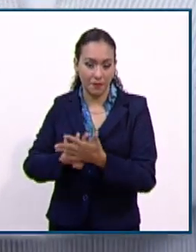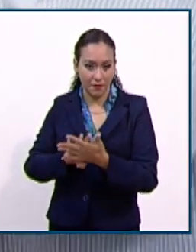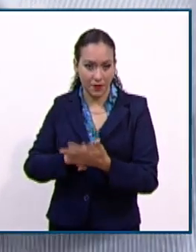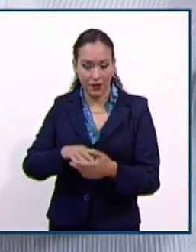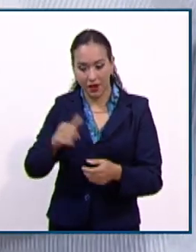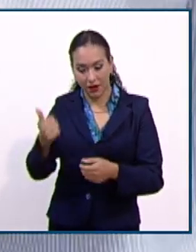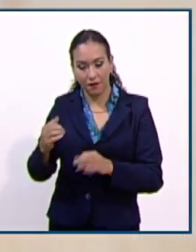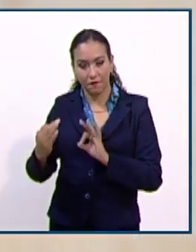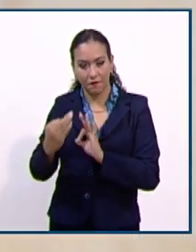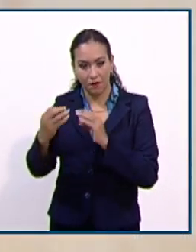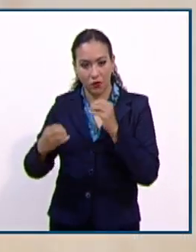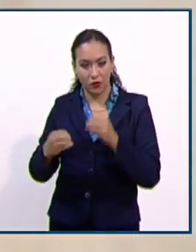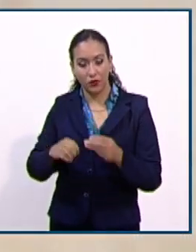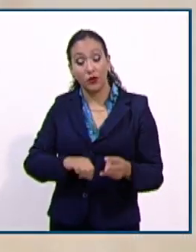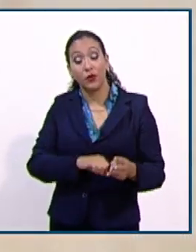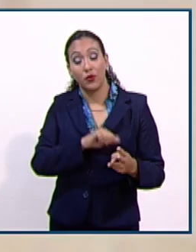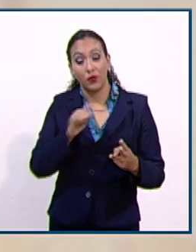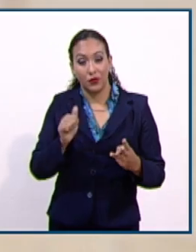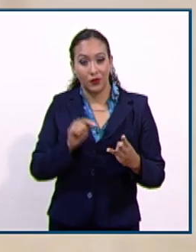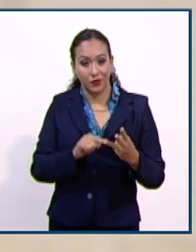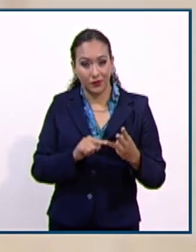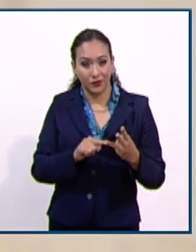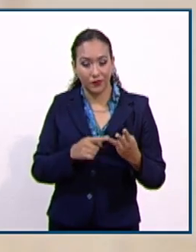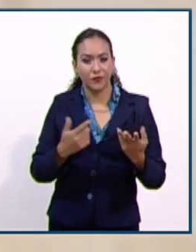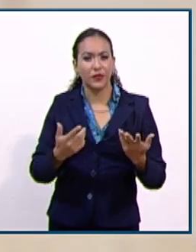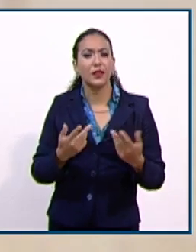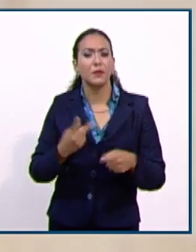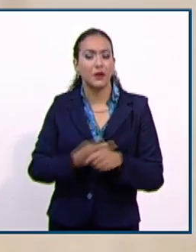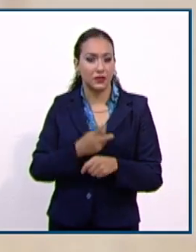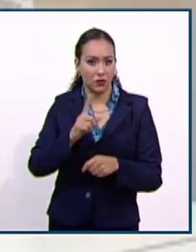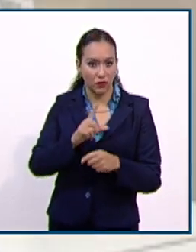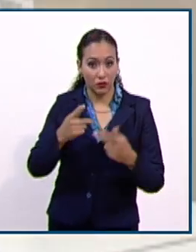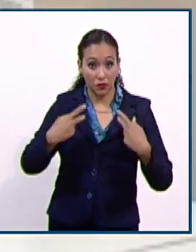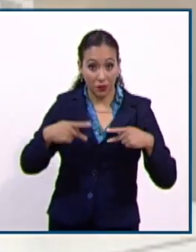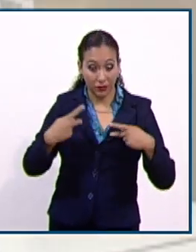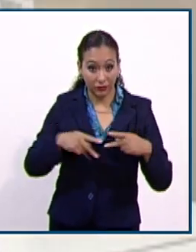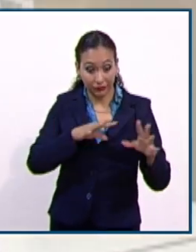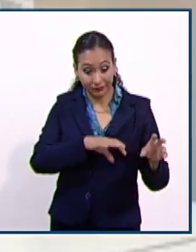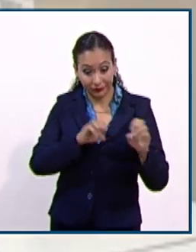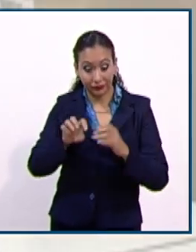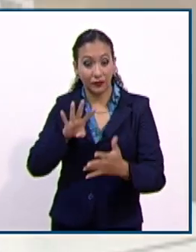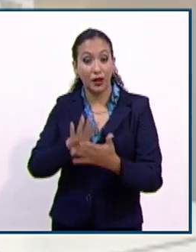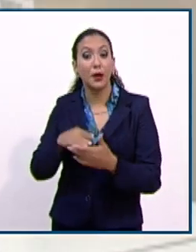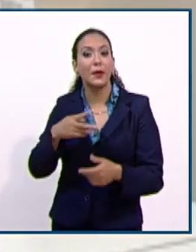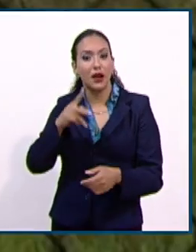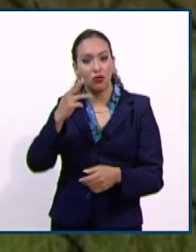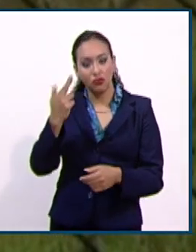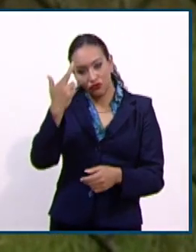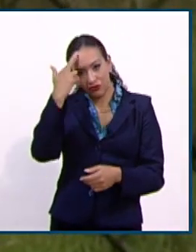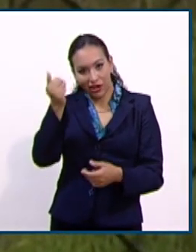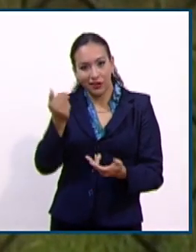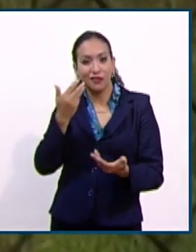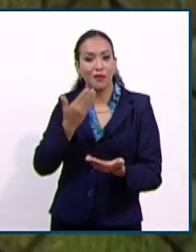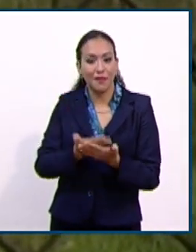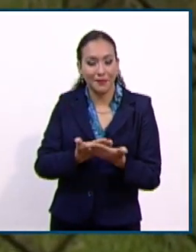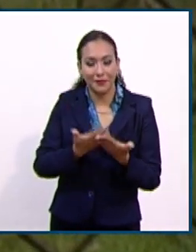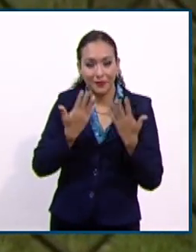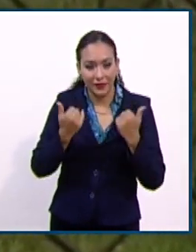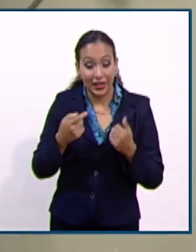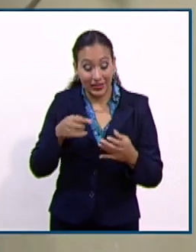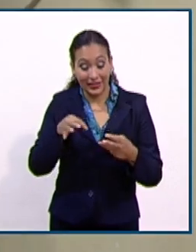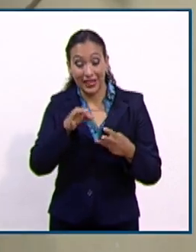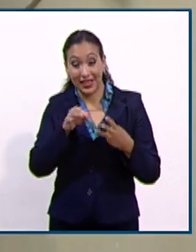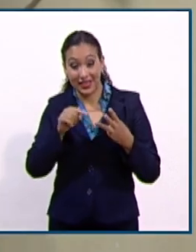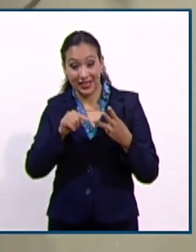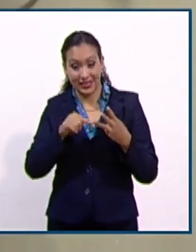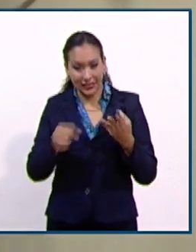de determinar el no ejercicio de la acción penal cuando no cuenta con elementos para ello. La sala explicó que esta última no es una